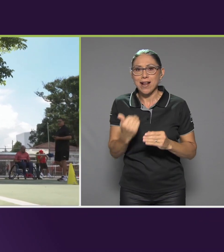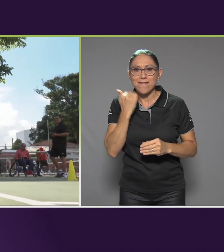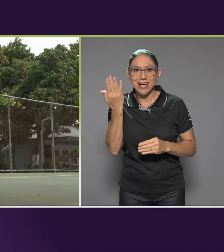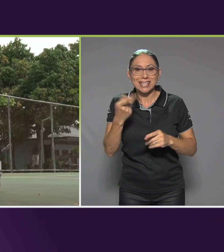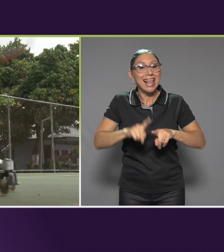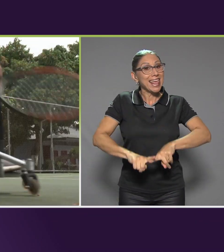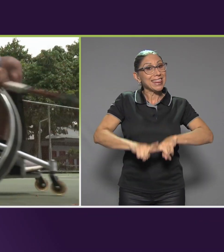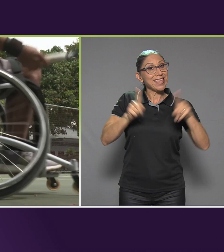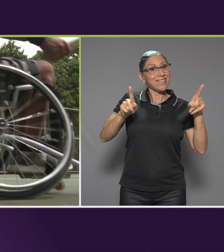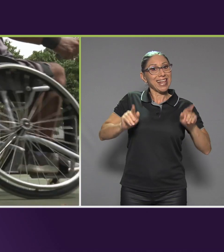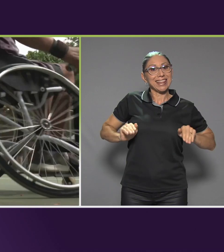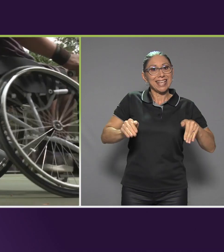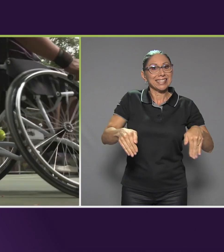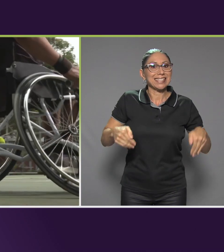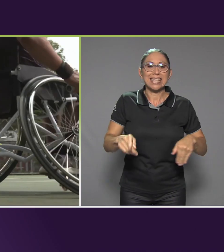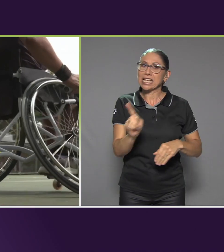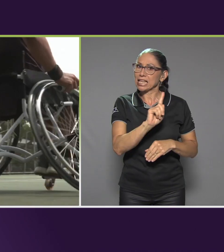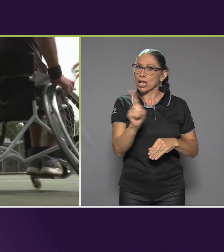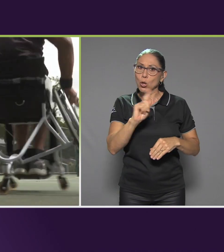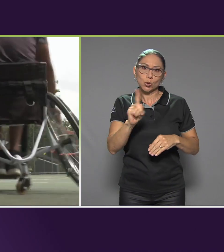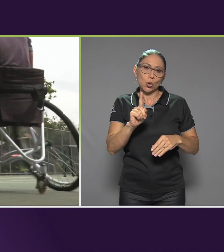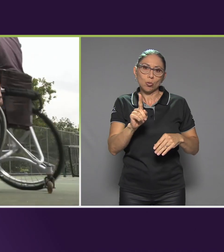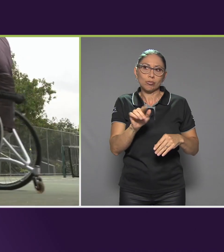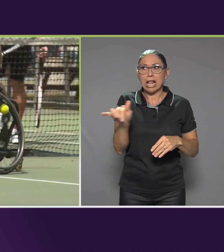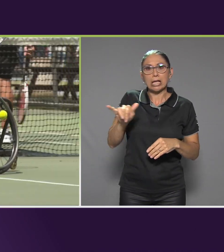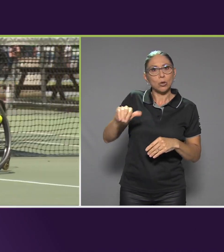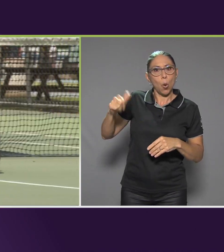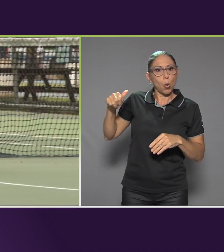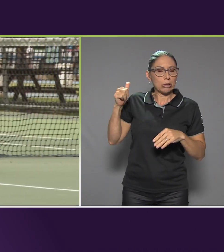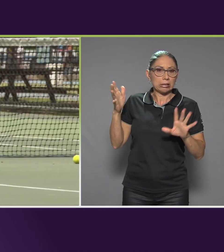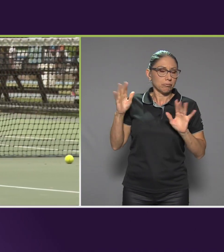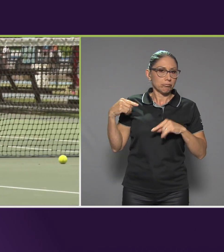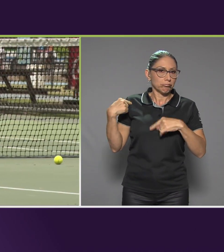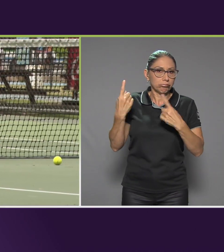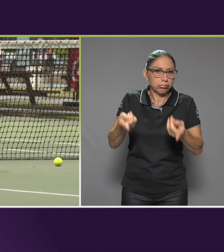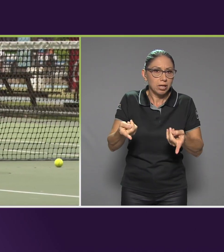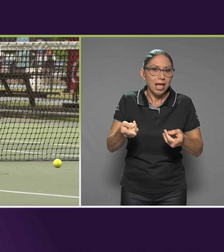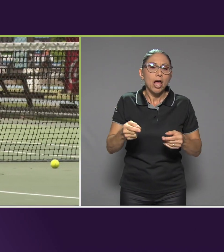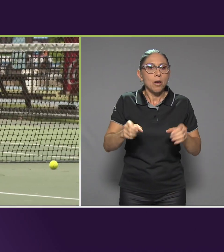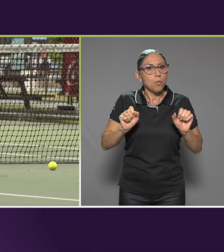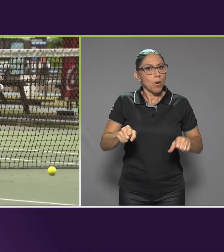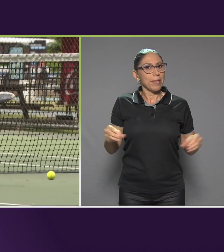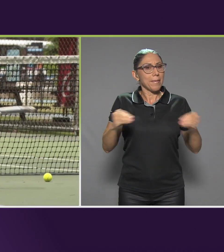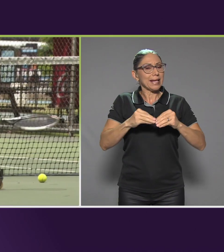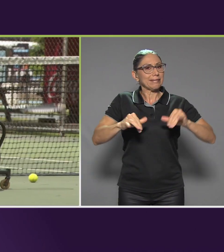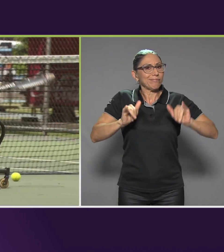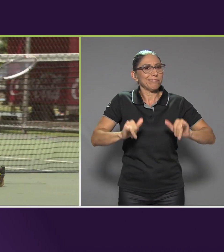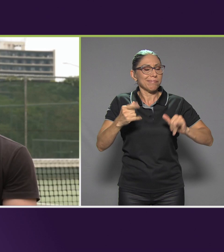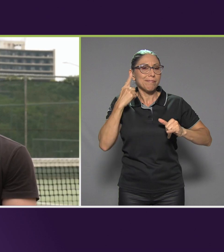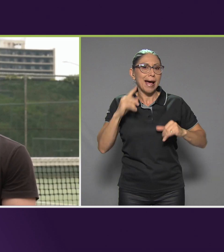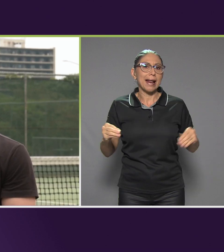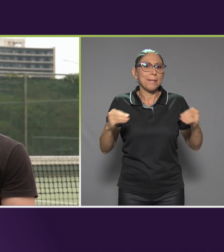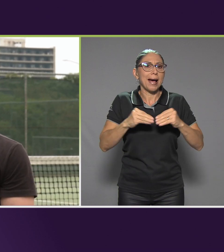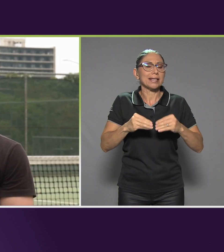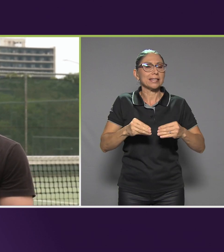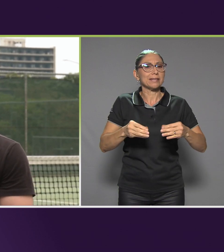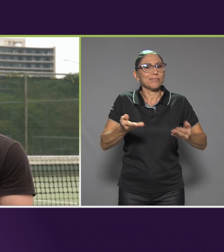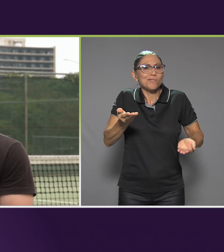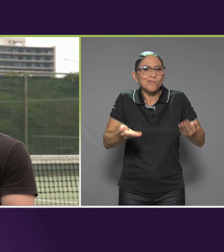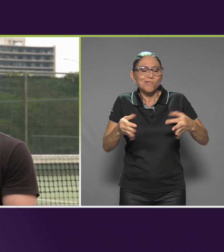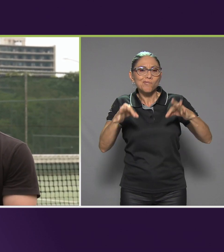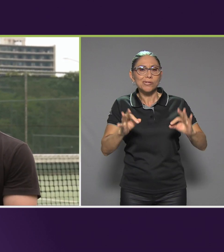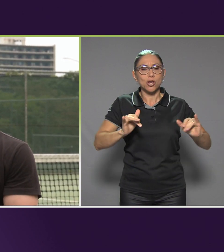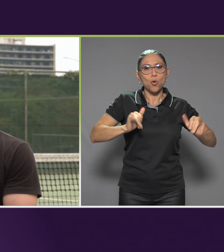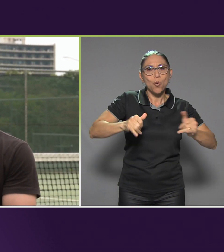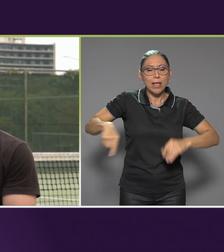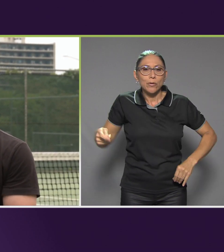convencional, nos evita irnos para atrás, mayor estabilidad para tener un mayor soporte jugando. Una de las cosas importantes